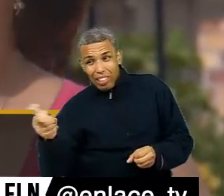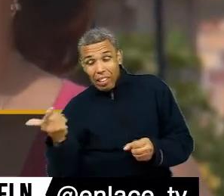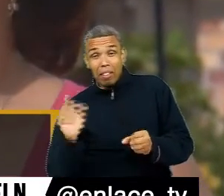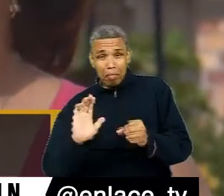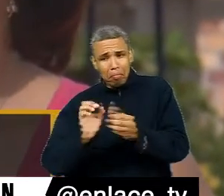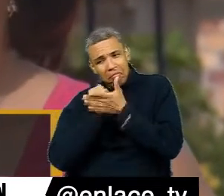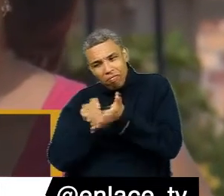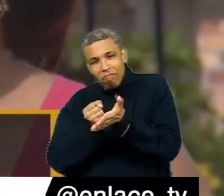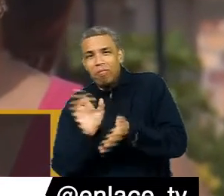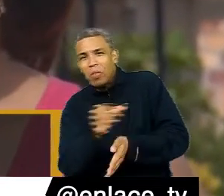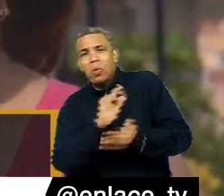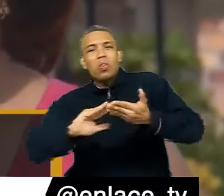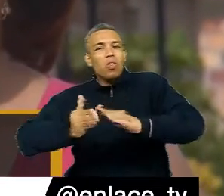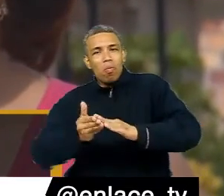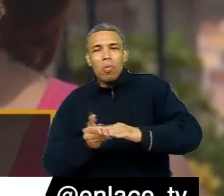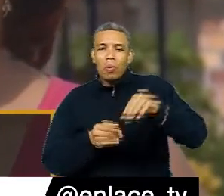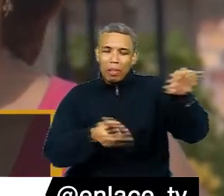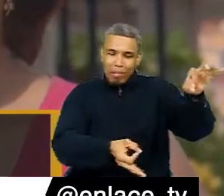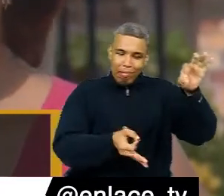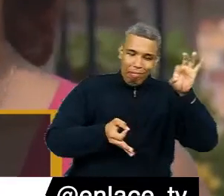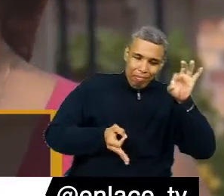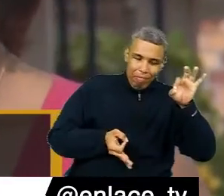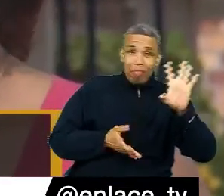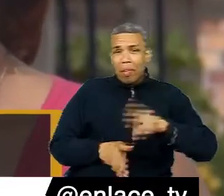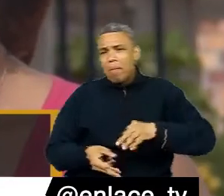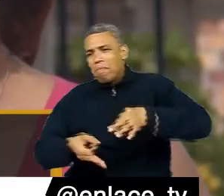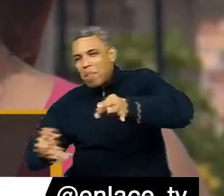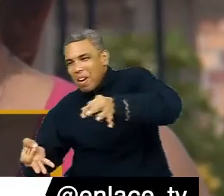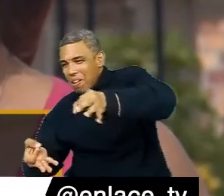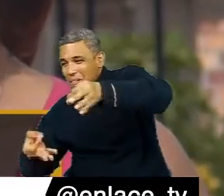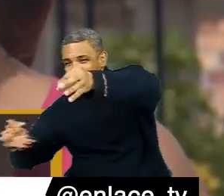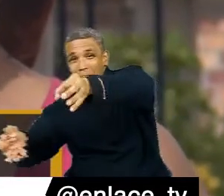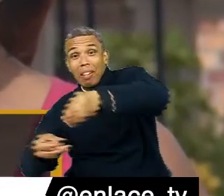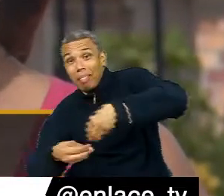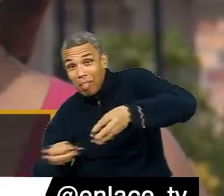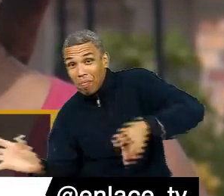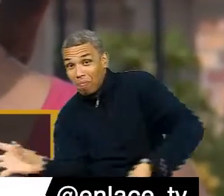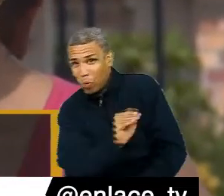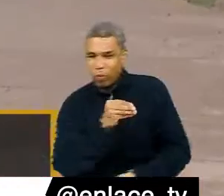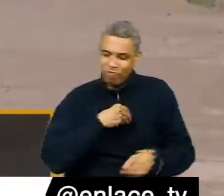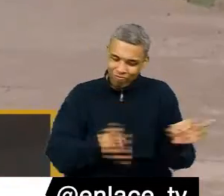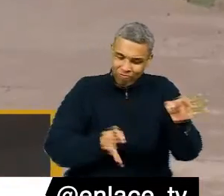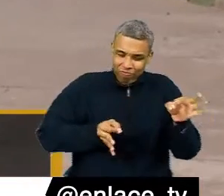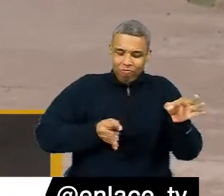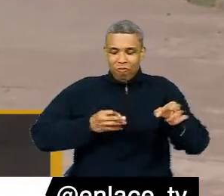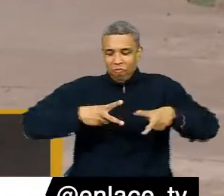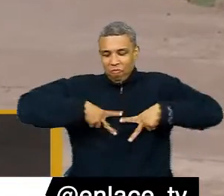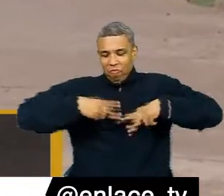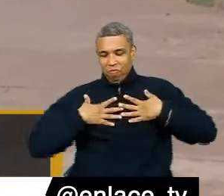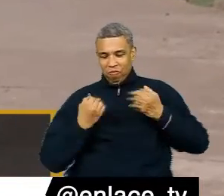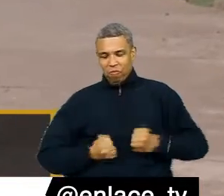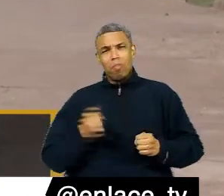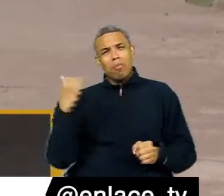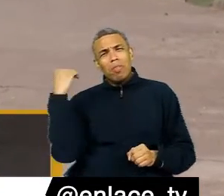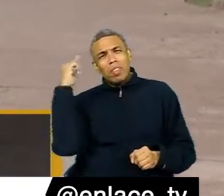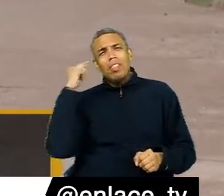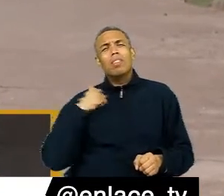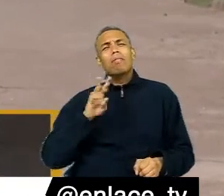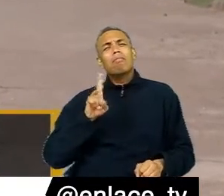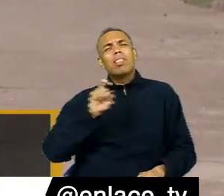por invasión. El señor José Nicolás Silva fue uno de los invasores, con el señor Álvaro Arenas, fueron de los invasores aquí, los